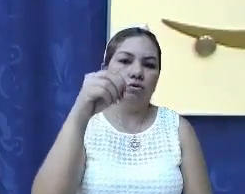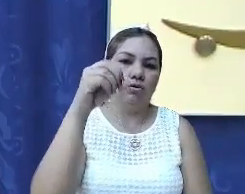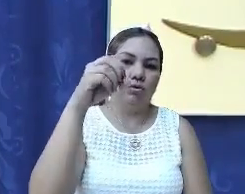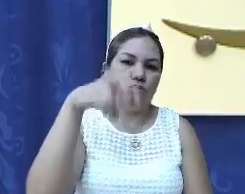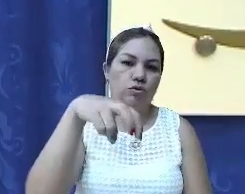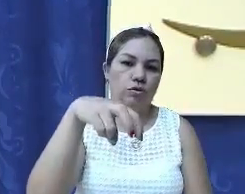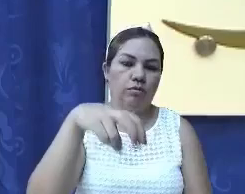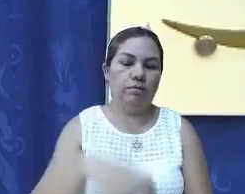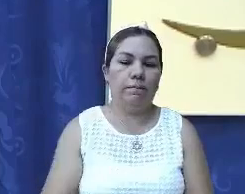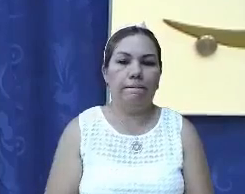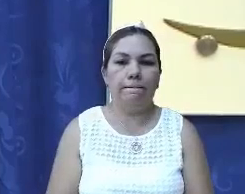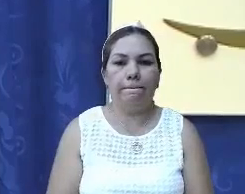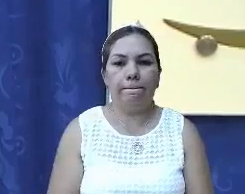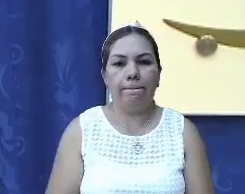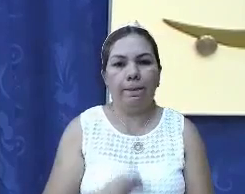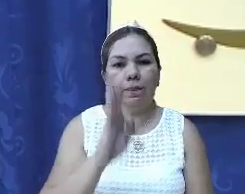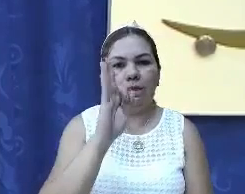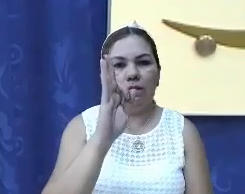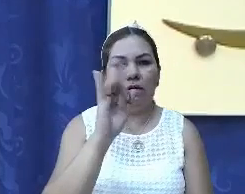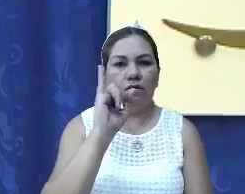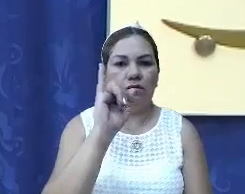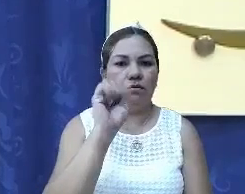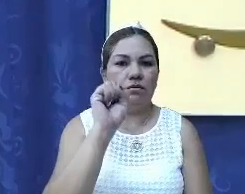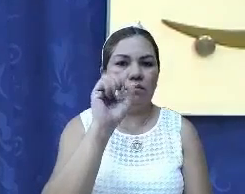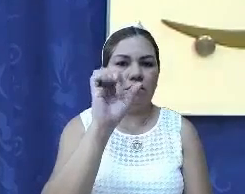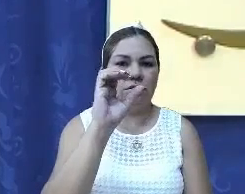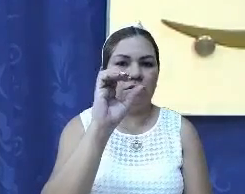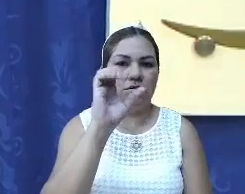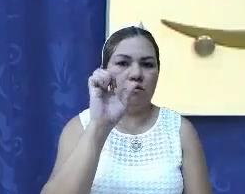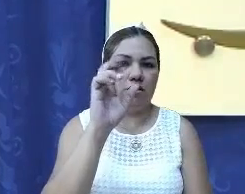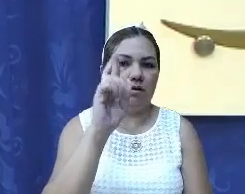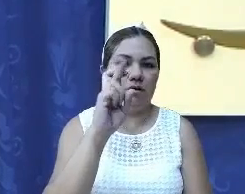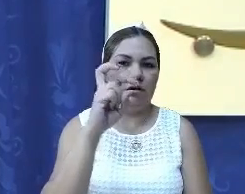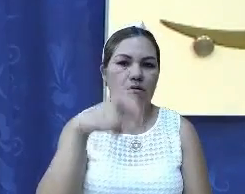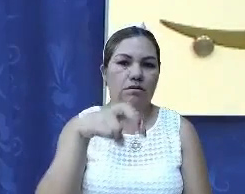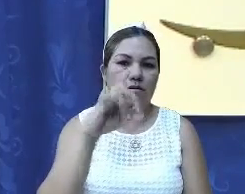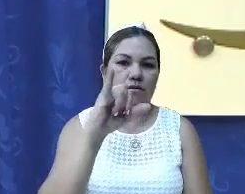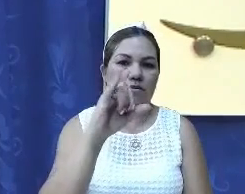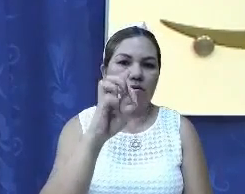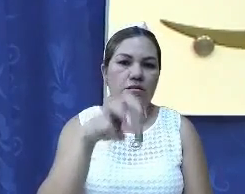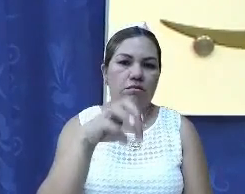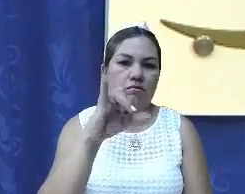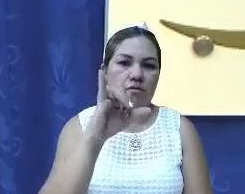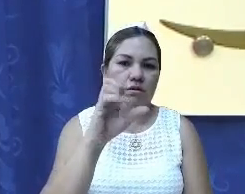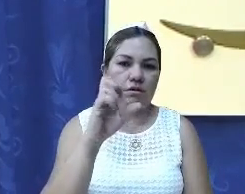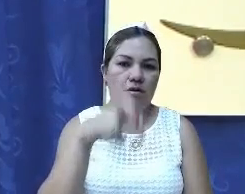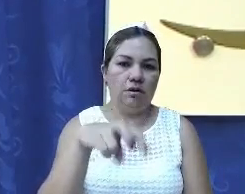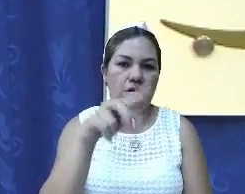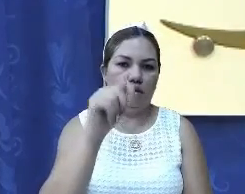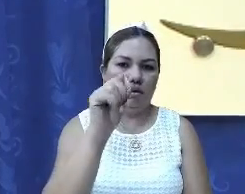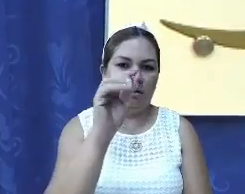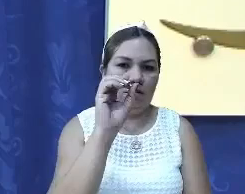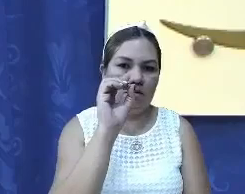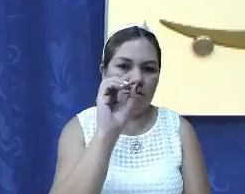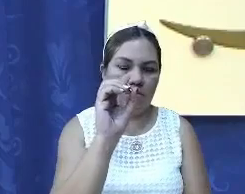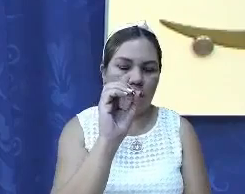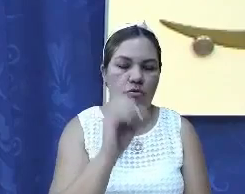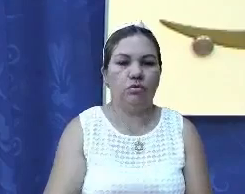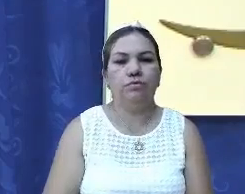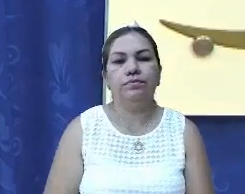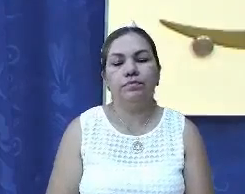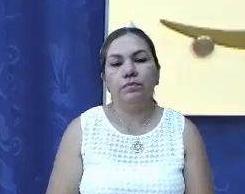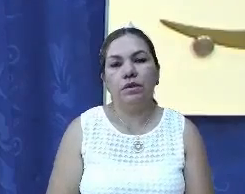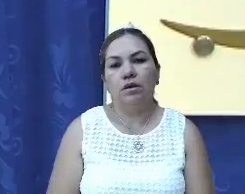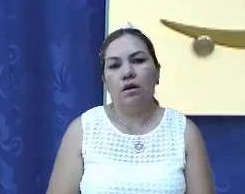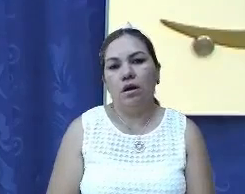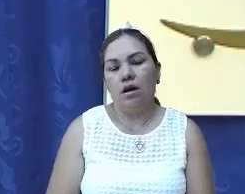el discernimiento. Y tenemos que percibir con nuestro apetito espiritual, diga